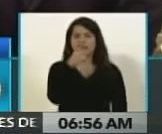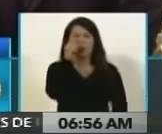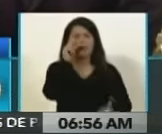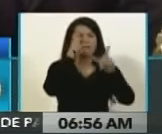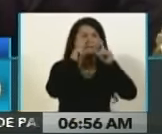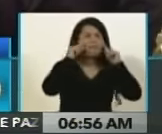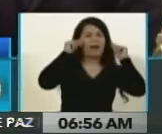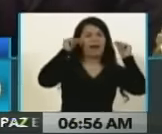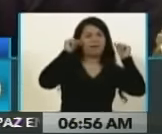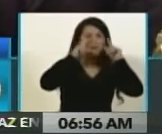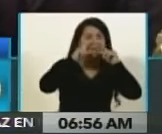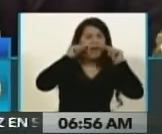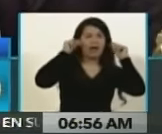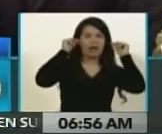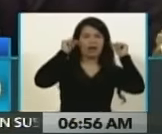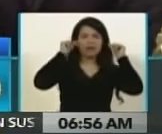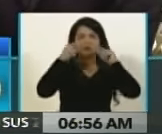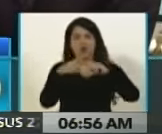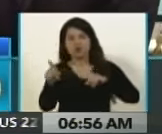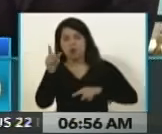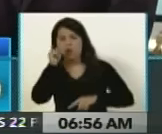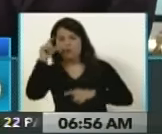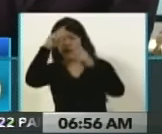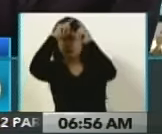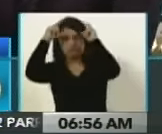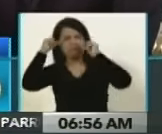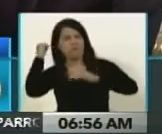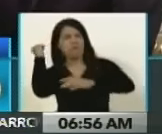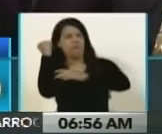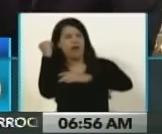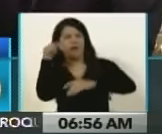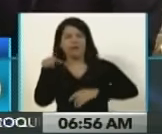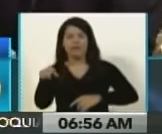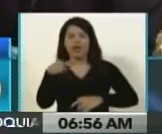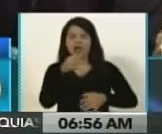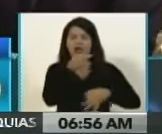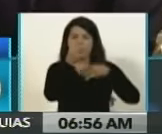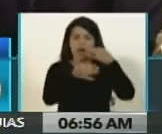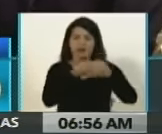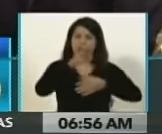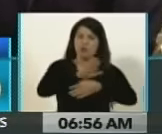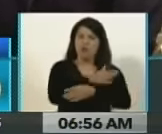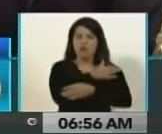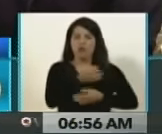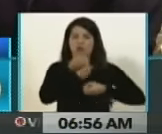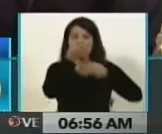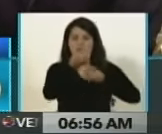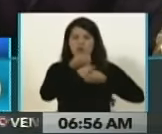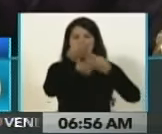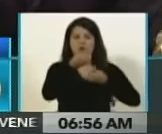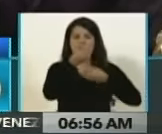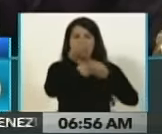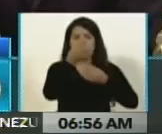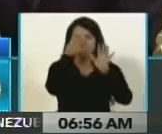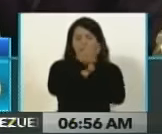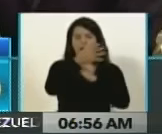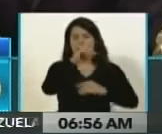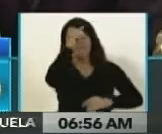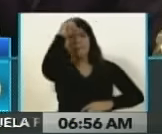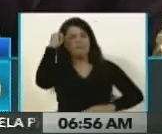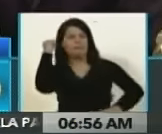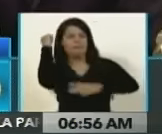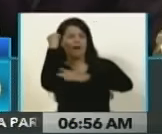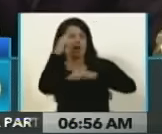y nombra las distintas batallas, ¿no? A lo mejor ustedes conocen esa canción, ¿no? De Simón Díaz sobre el Negro Primero y